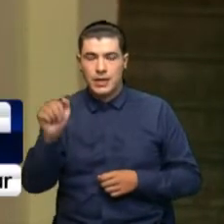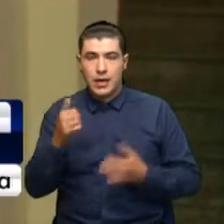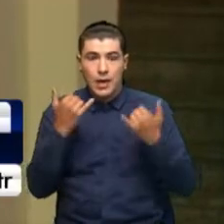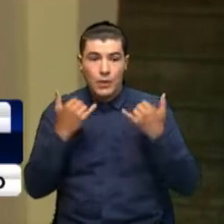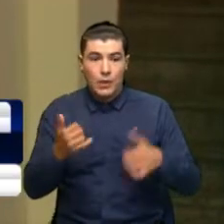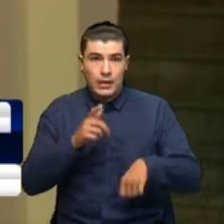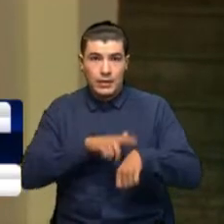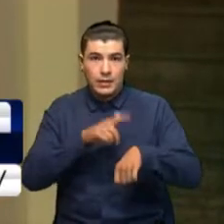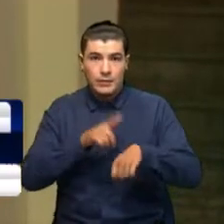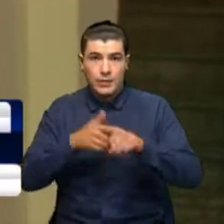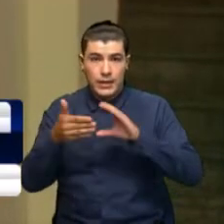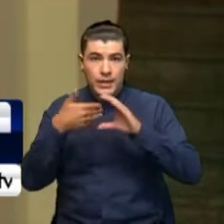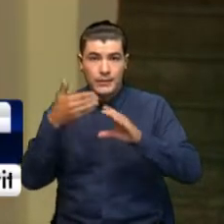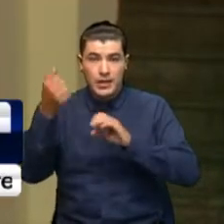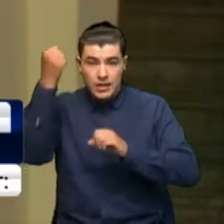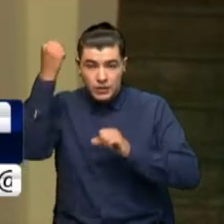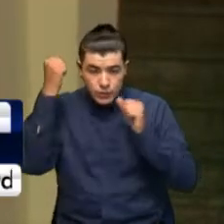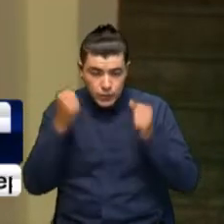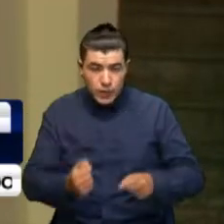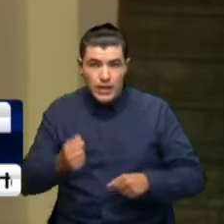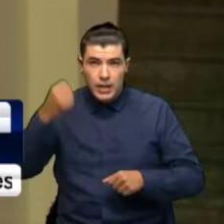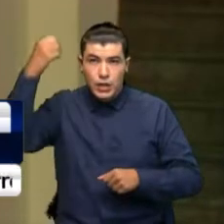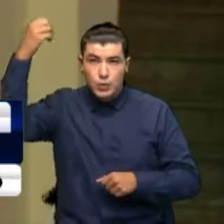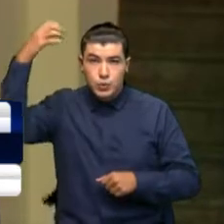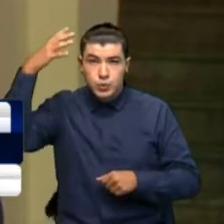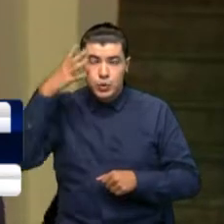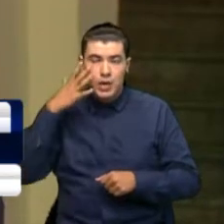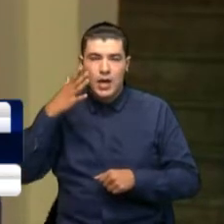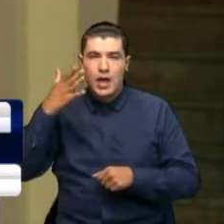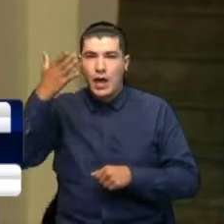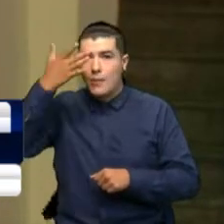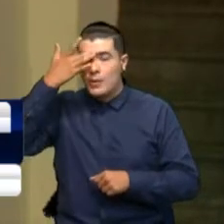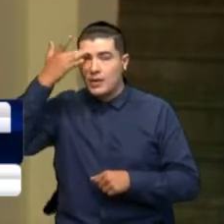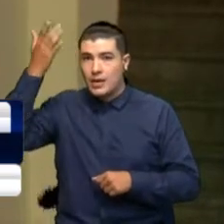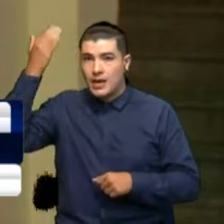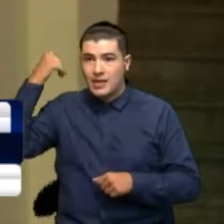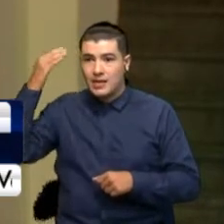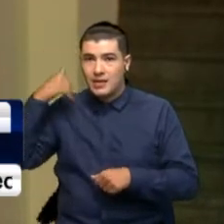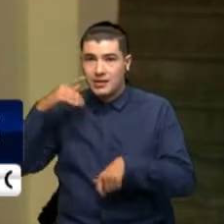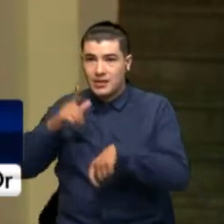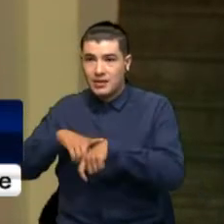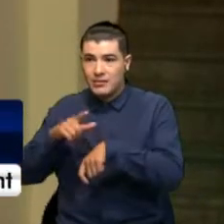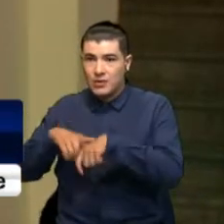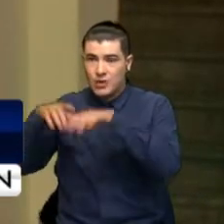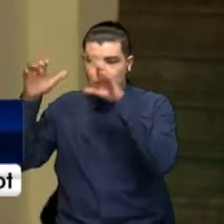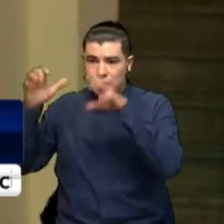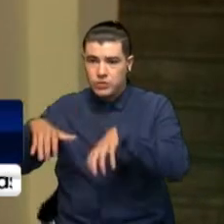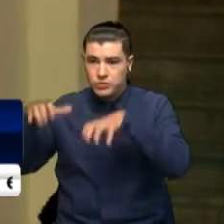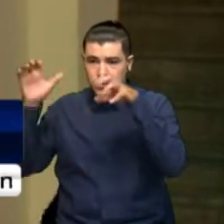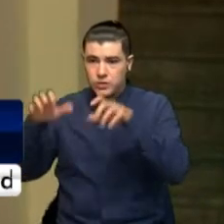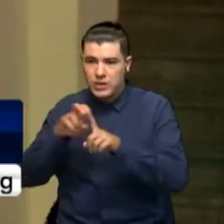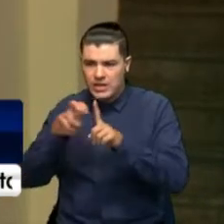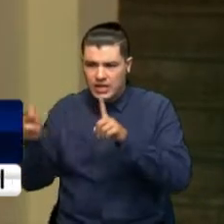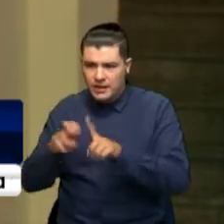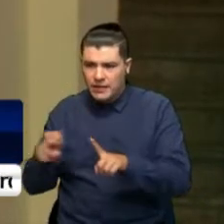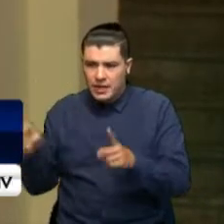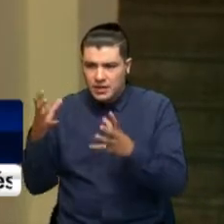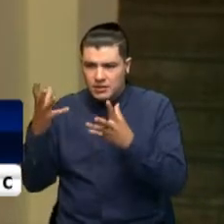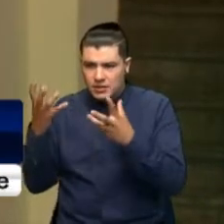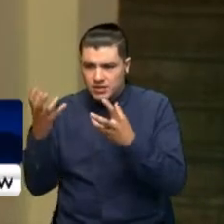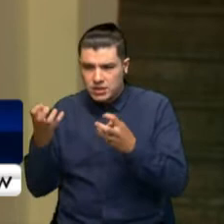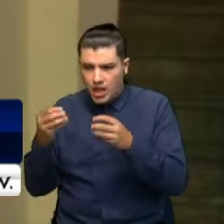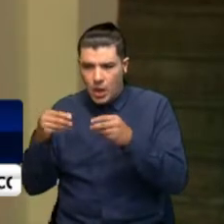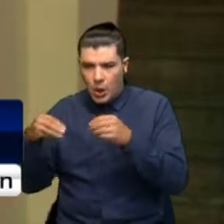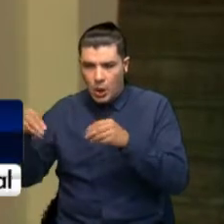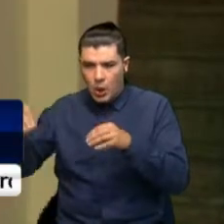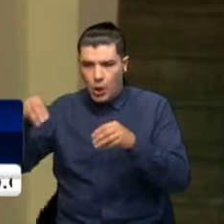a veces ese tipo de afectaciones porque venimos de una temporada de lluvias que dejó un nivel alto de saturación en